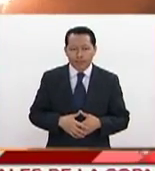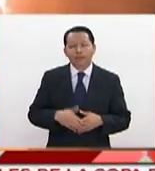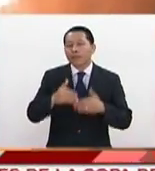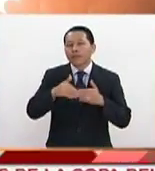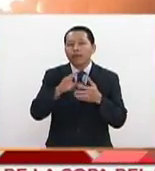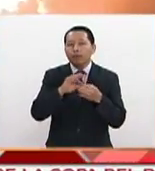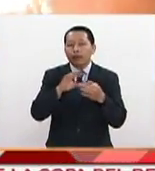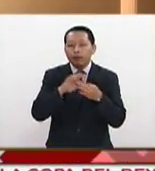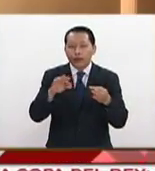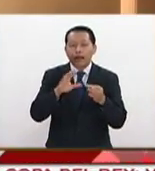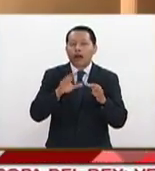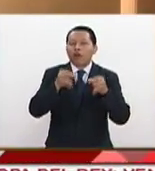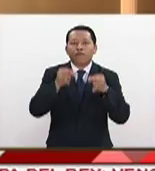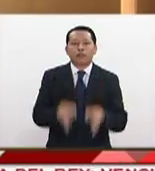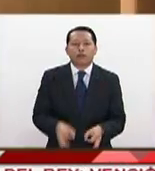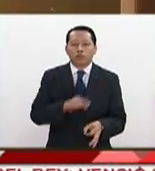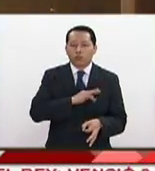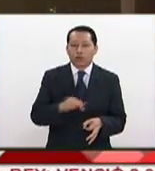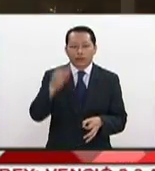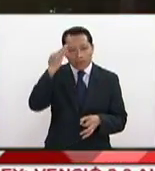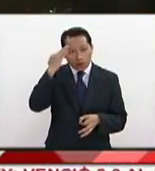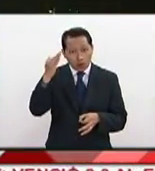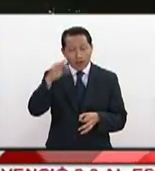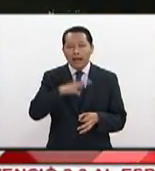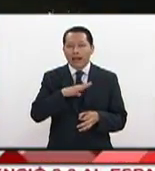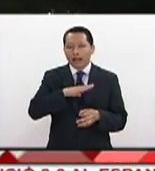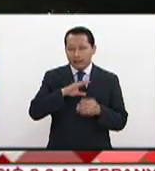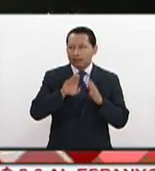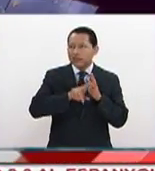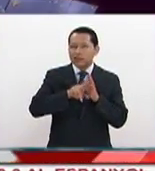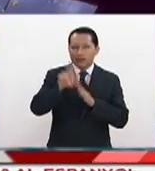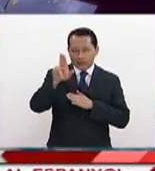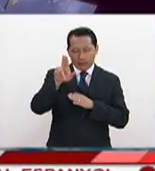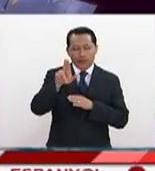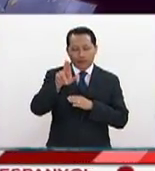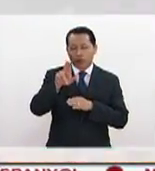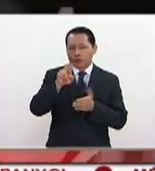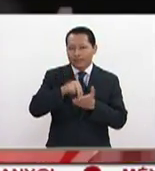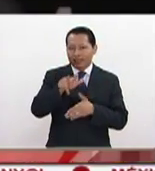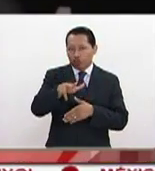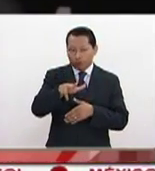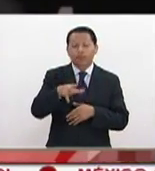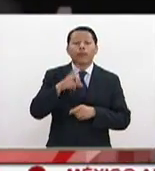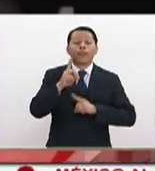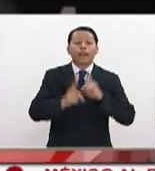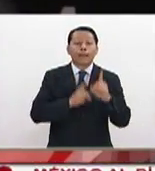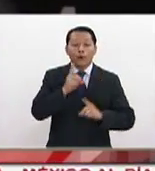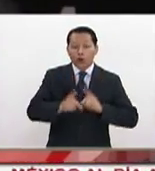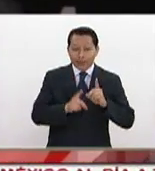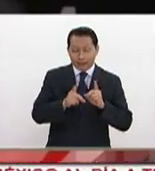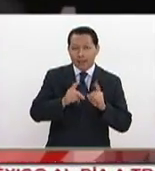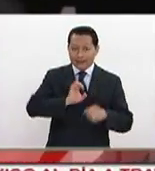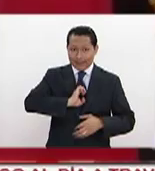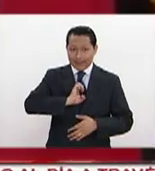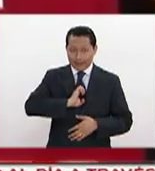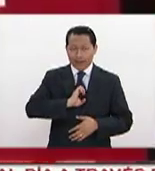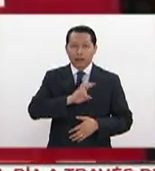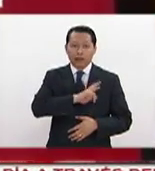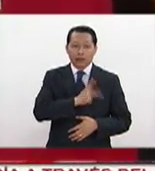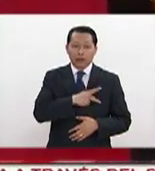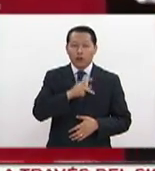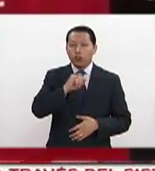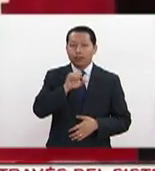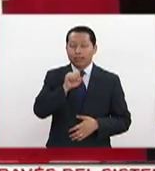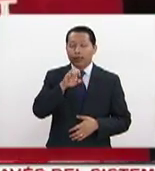Más adelante arrancó oficialmente la temporada de Misiones Espaciales 2018. Y en los deportes, el director técnico portugués